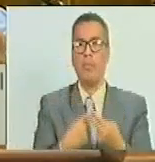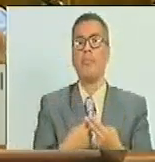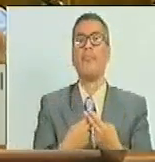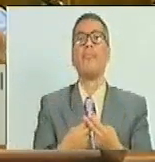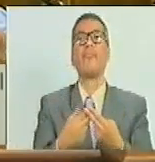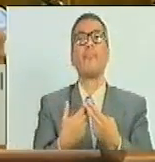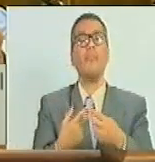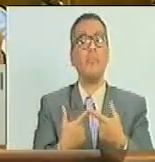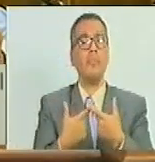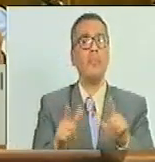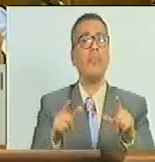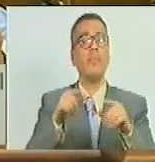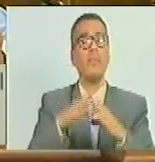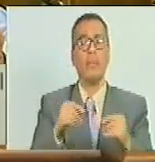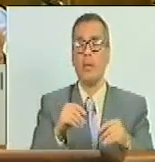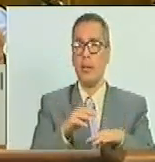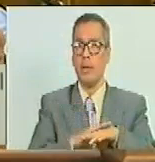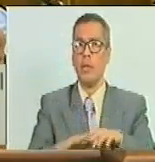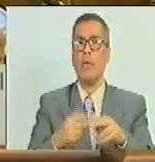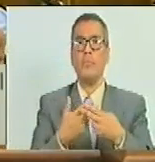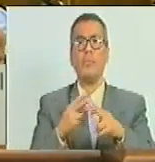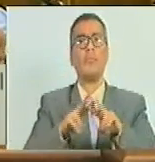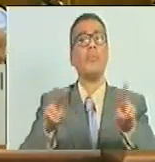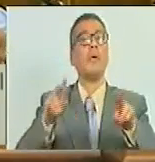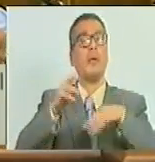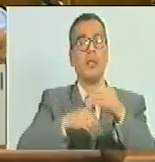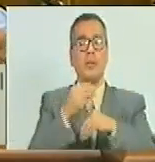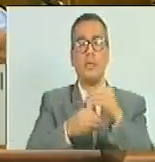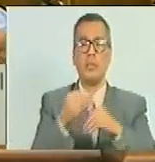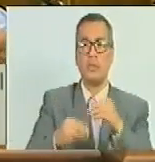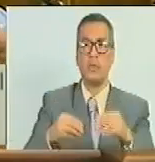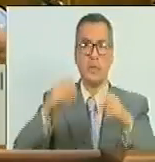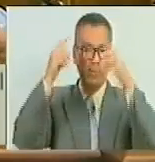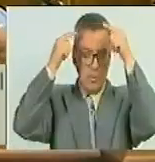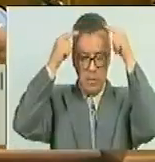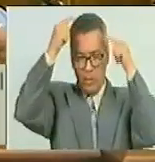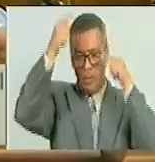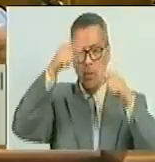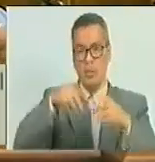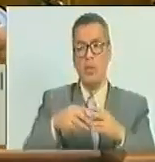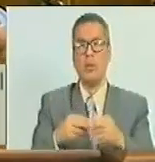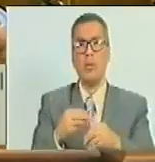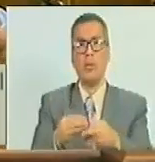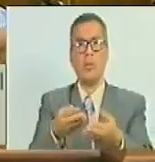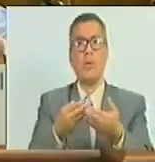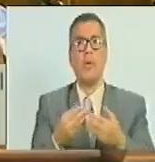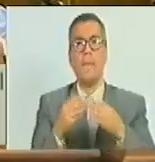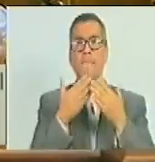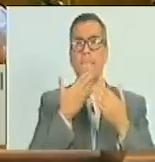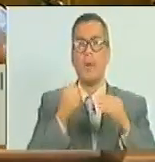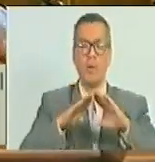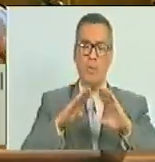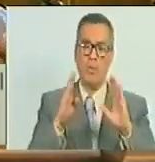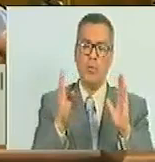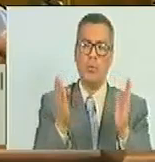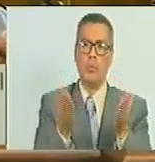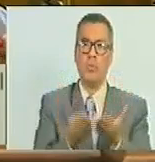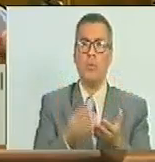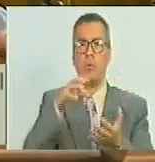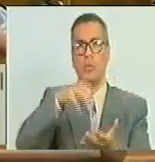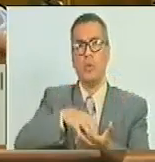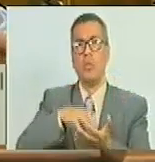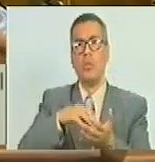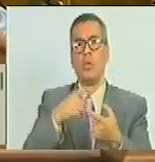y de los pueblos, heredada por el presidente Hugo Chávez, para la consolidación de un mundo multicéntrico